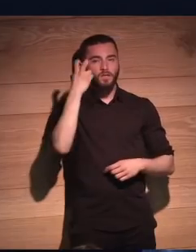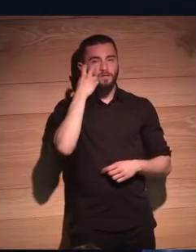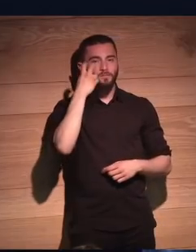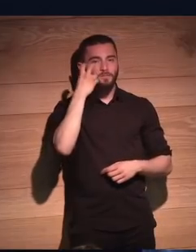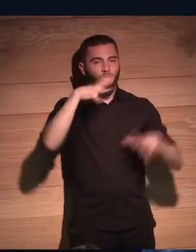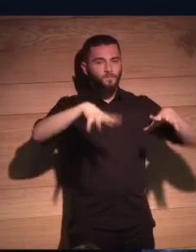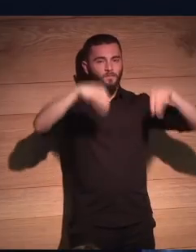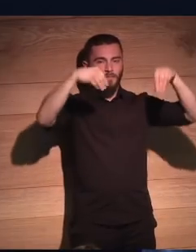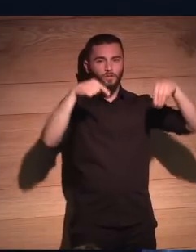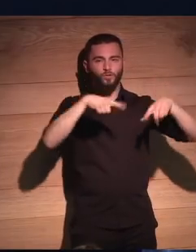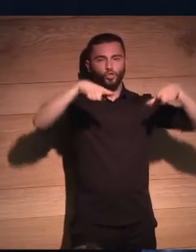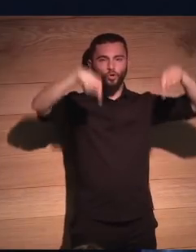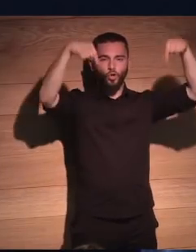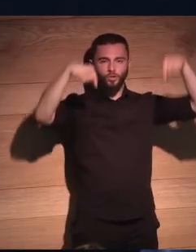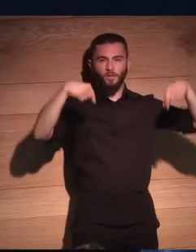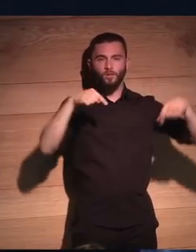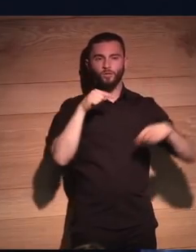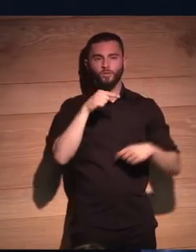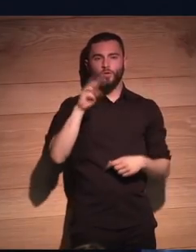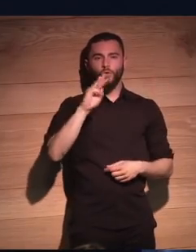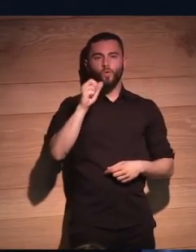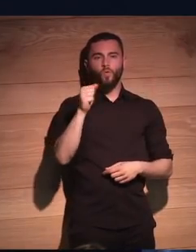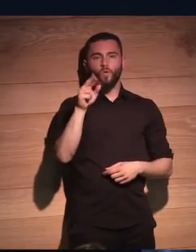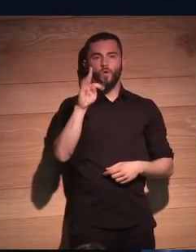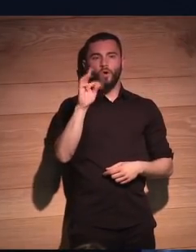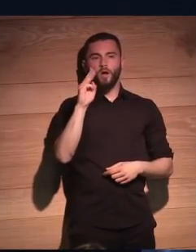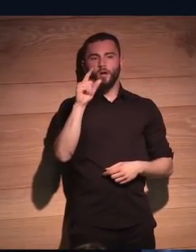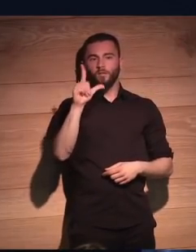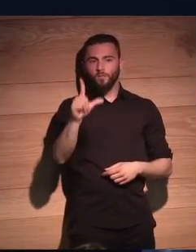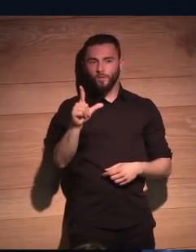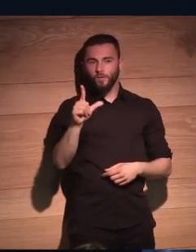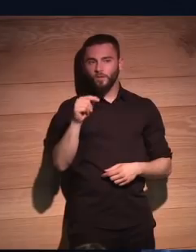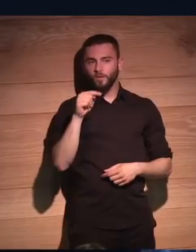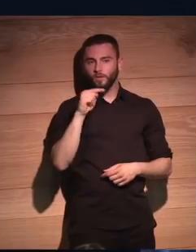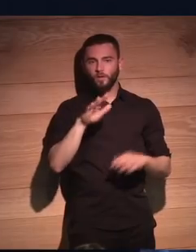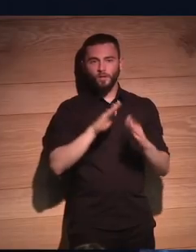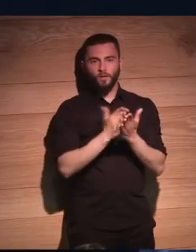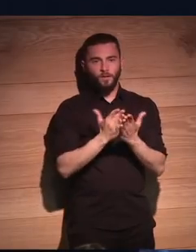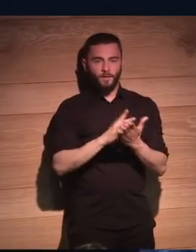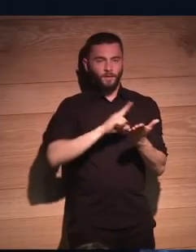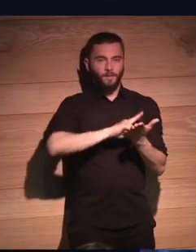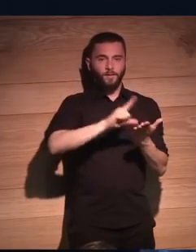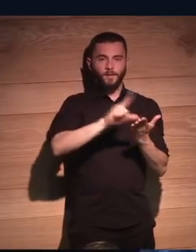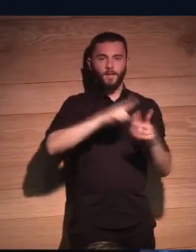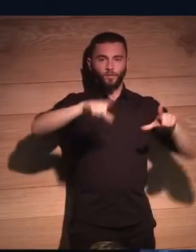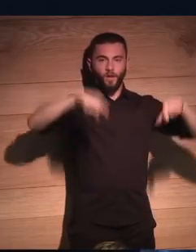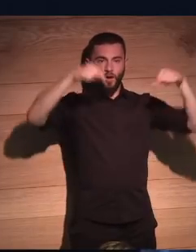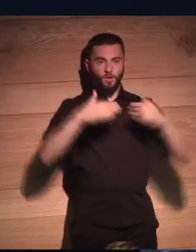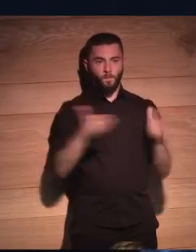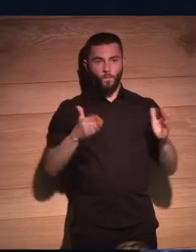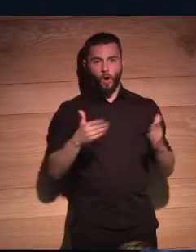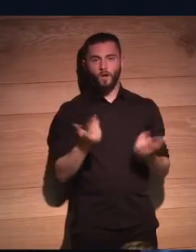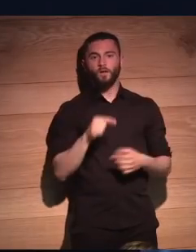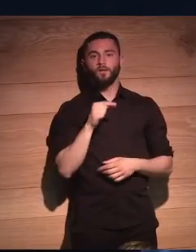castillos góticos, ¿no? De hecho, Walpole, el autor del Castillo de Otranto, el que inauguró la literatura gótica, se hizo construir en